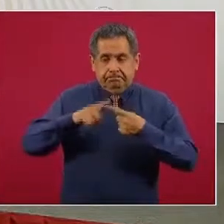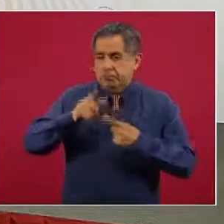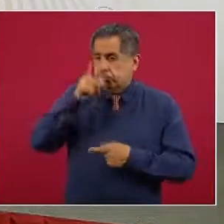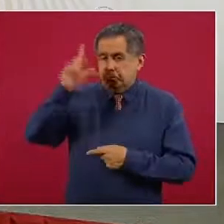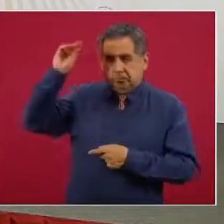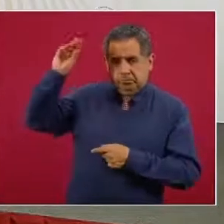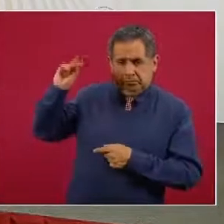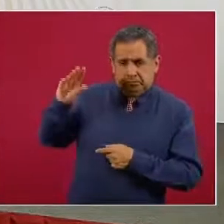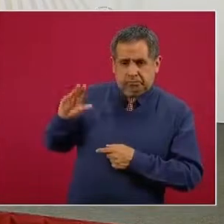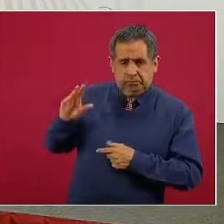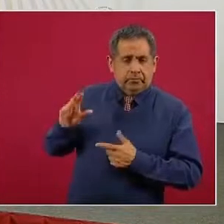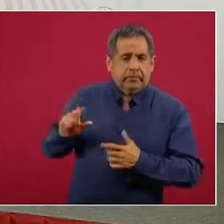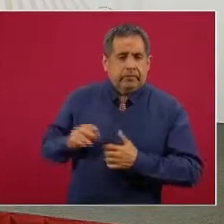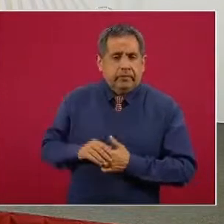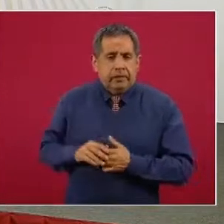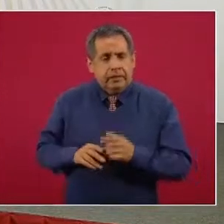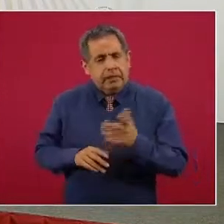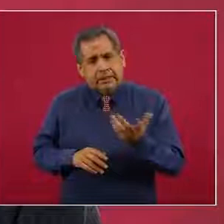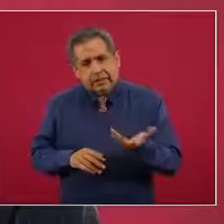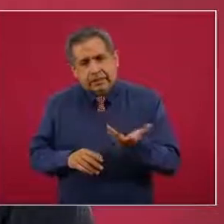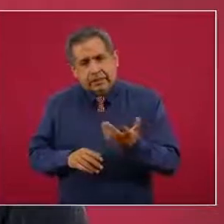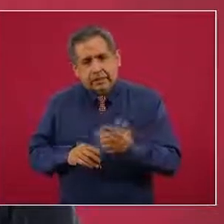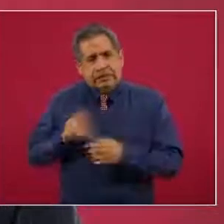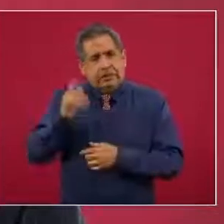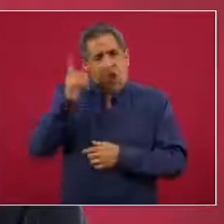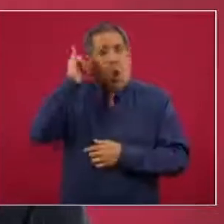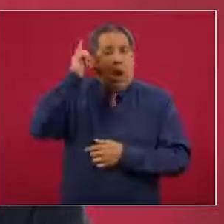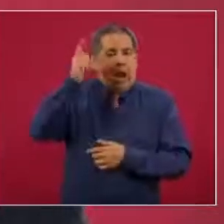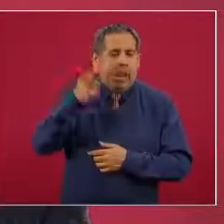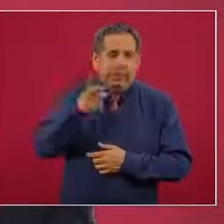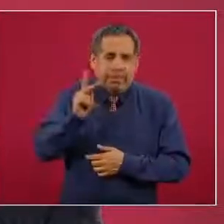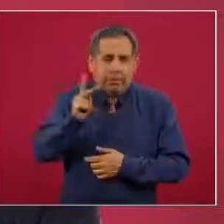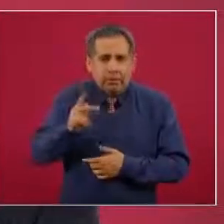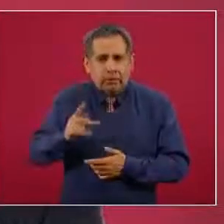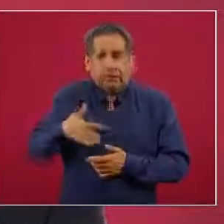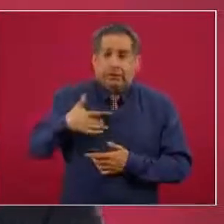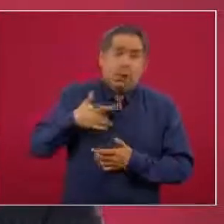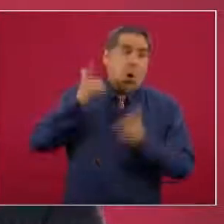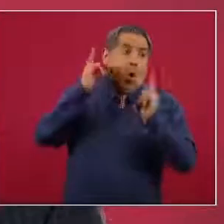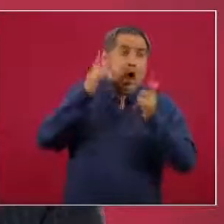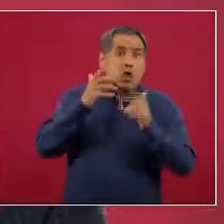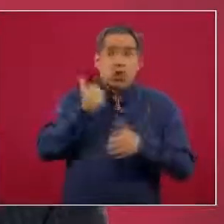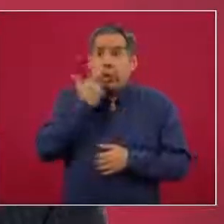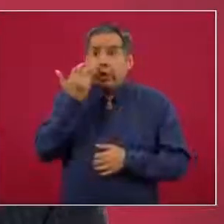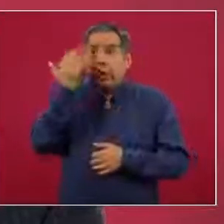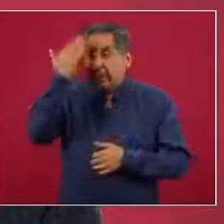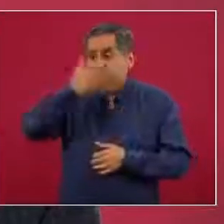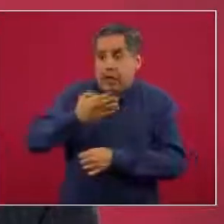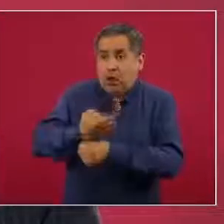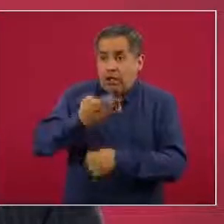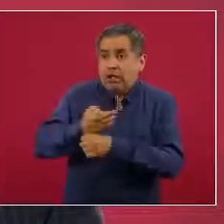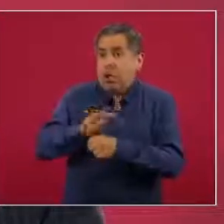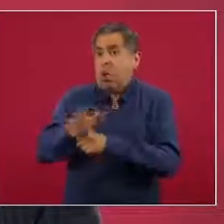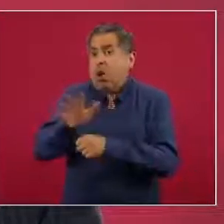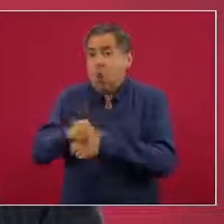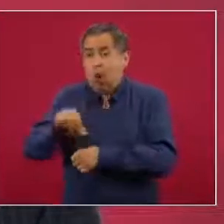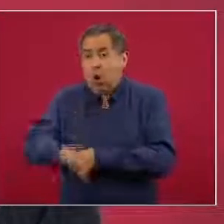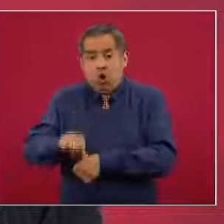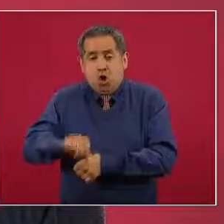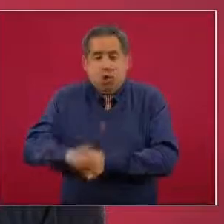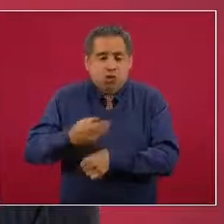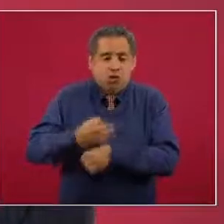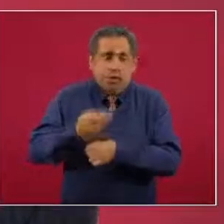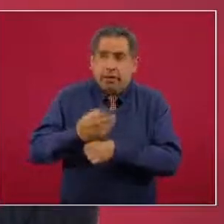semáforo, me parece que es una aspiración legítima. Intuitivamente todas y todos quisiéramos tener un mecanismo